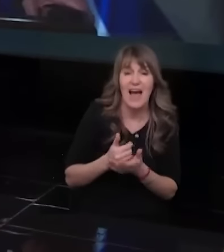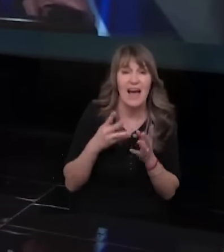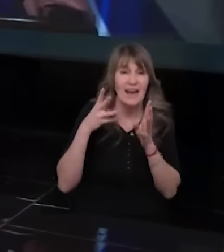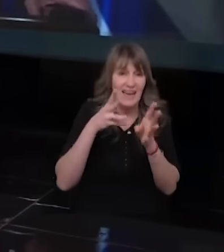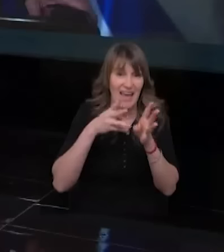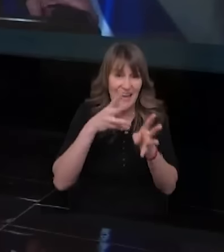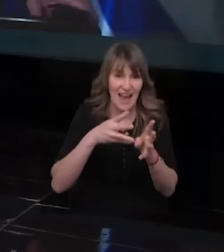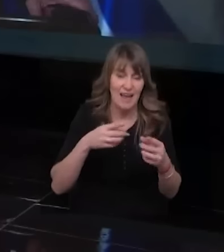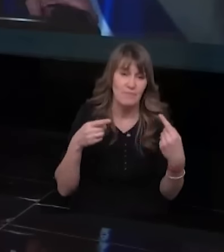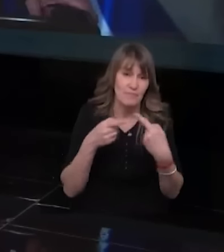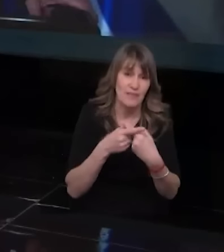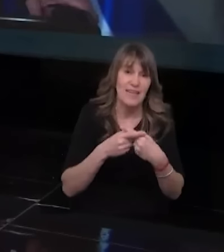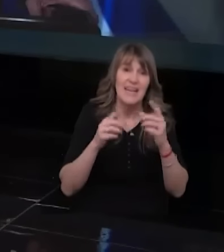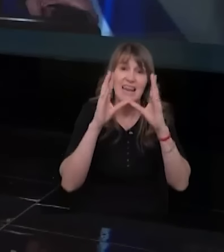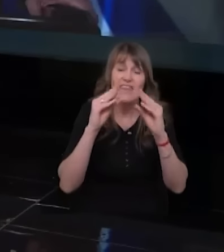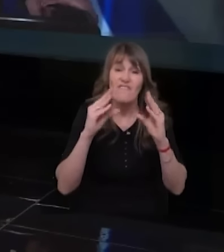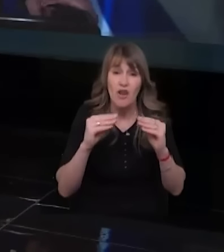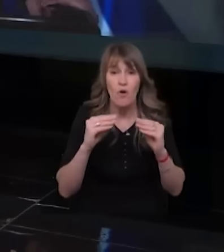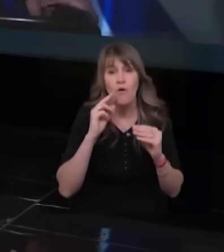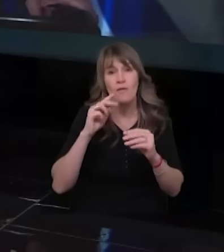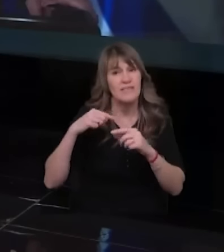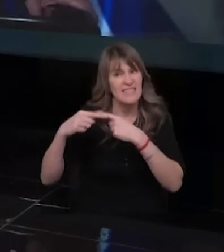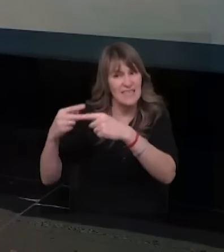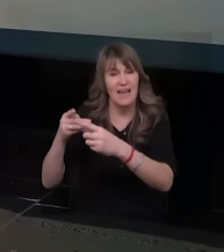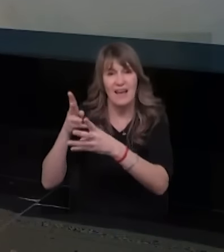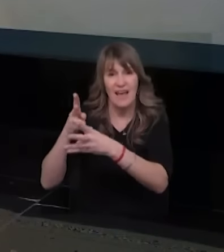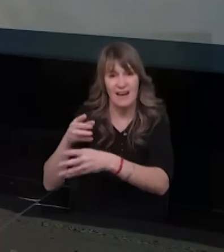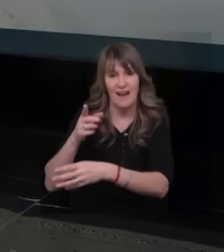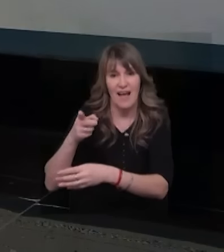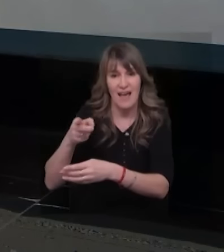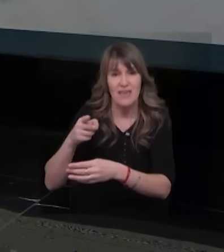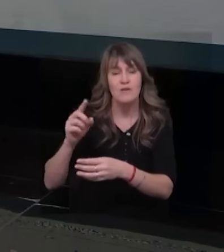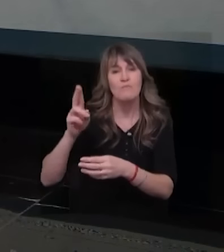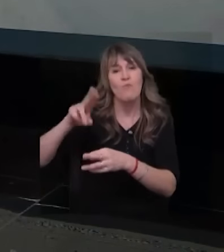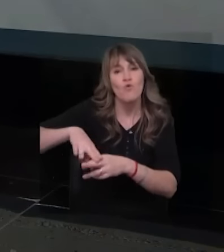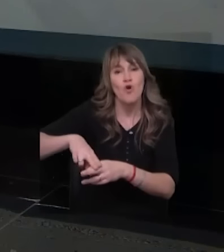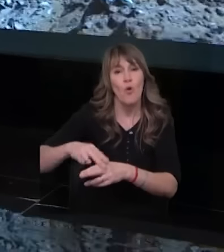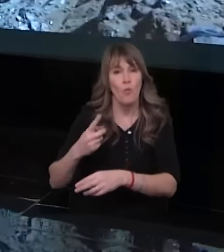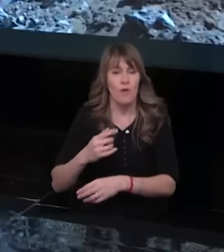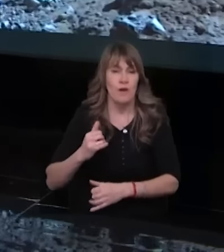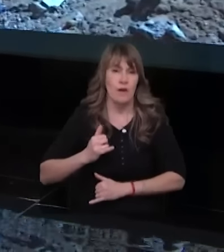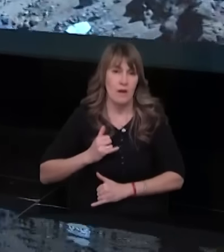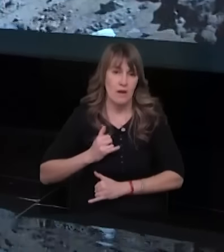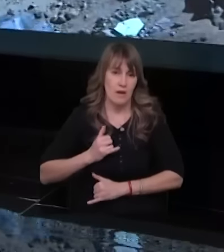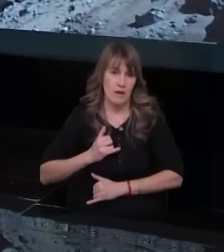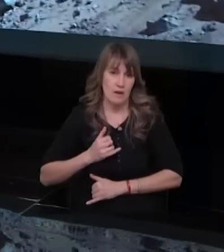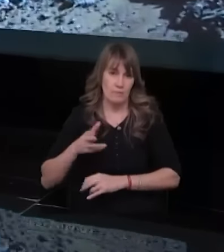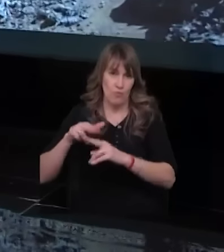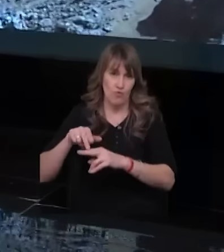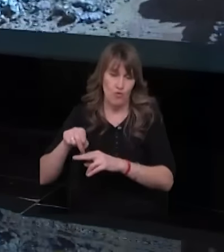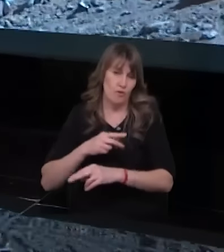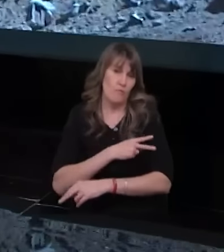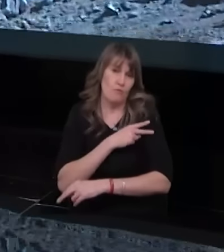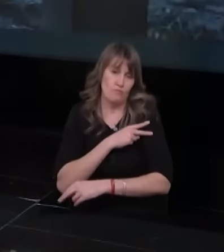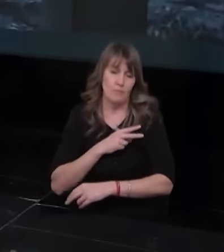hisbol en el Líbano mantiene la guerra en gaza donde hoy murió un alto comandante según las fuerzas de defensa israelíes Pero el punto de la